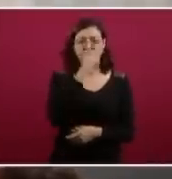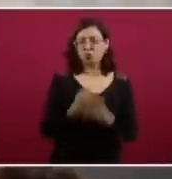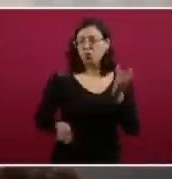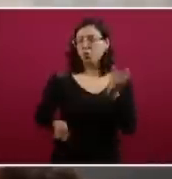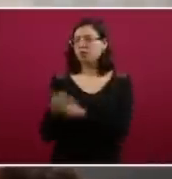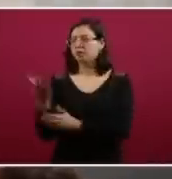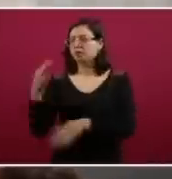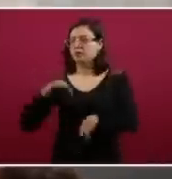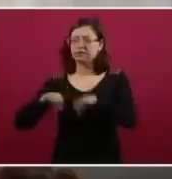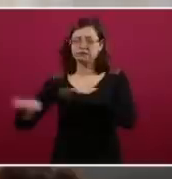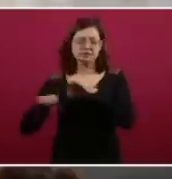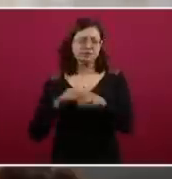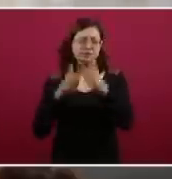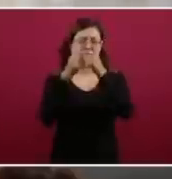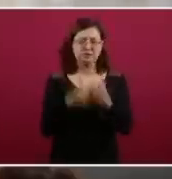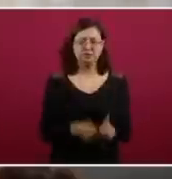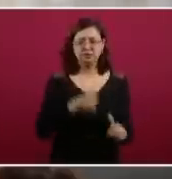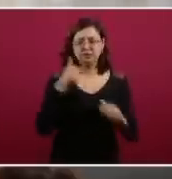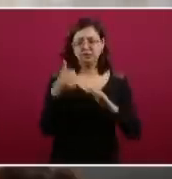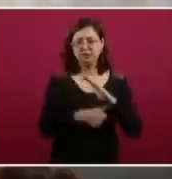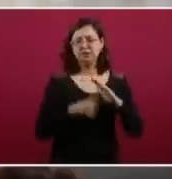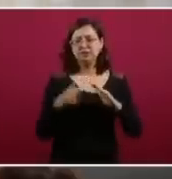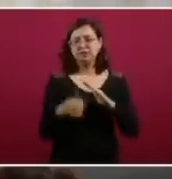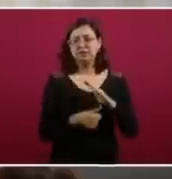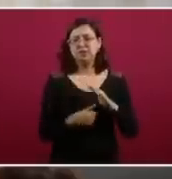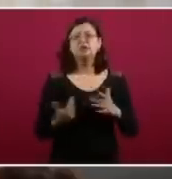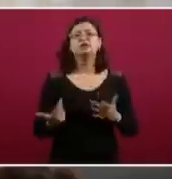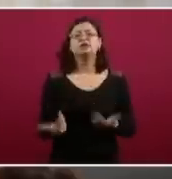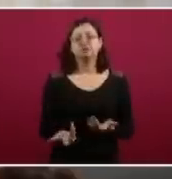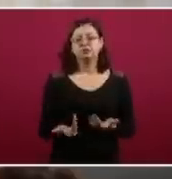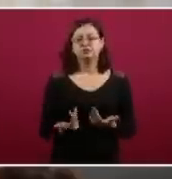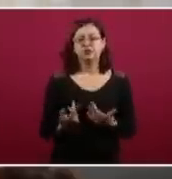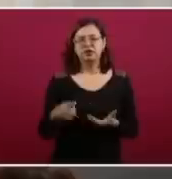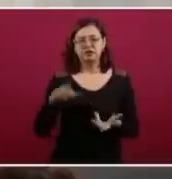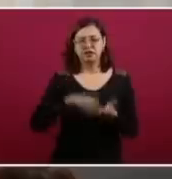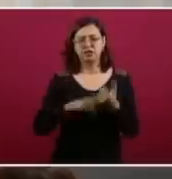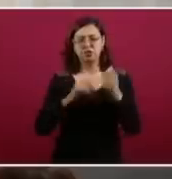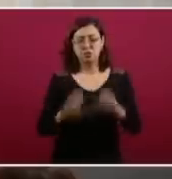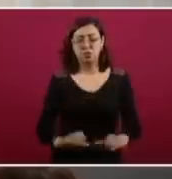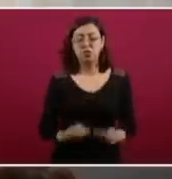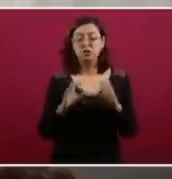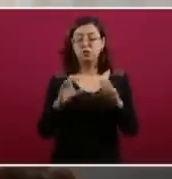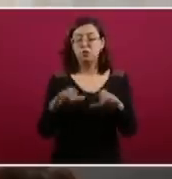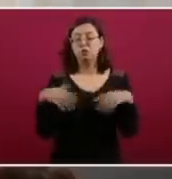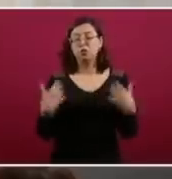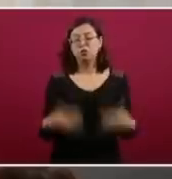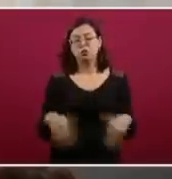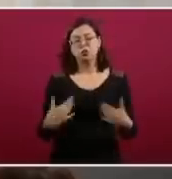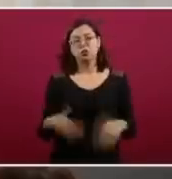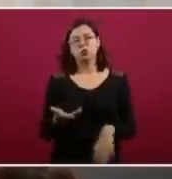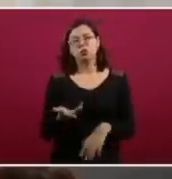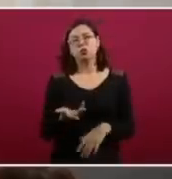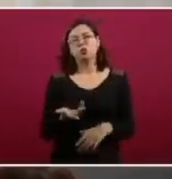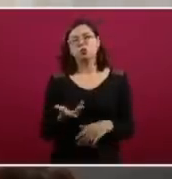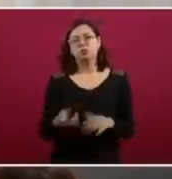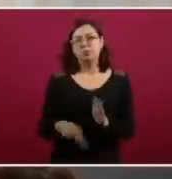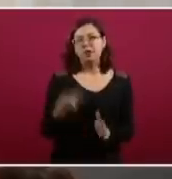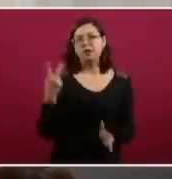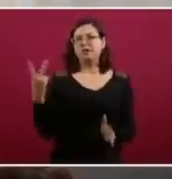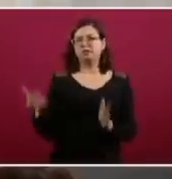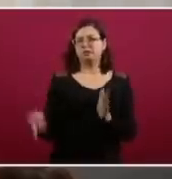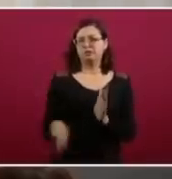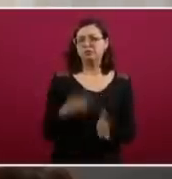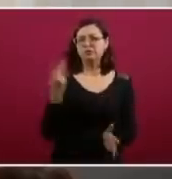laborar fuera de su casa. Entonces, también el tema de cuidados fue uno de los temas que surgió con mayor,